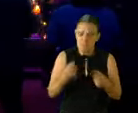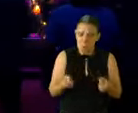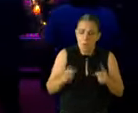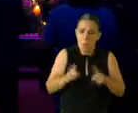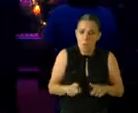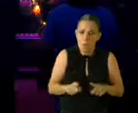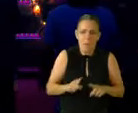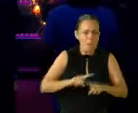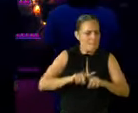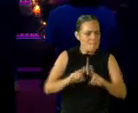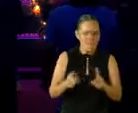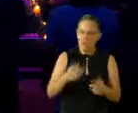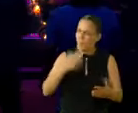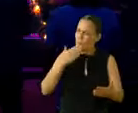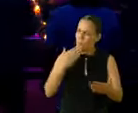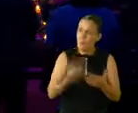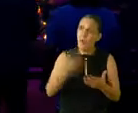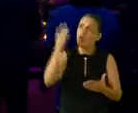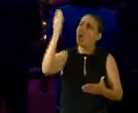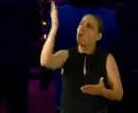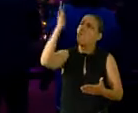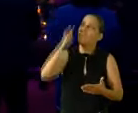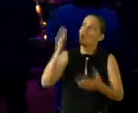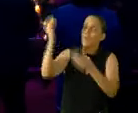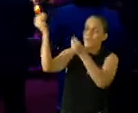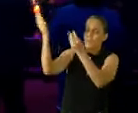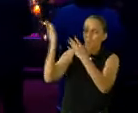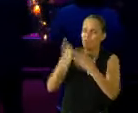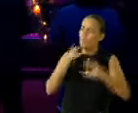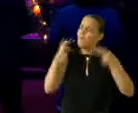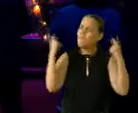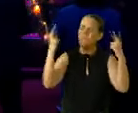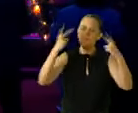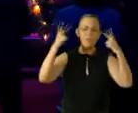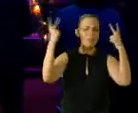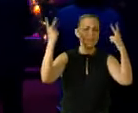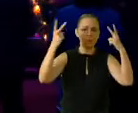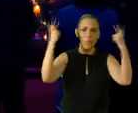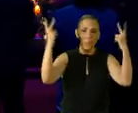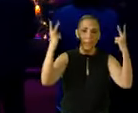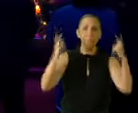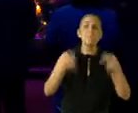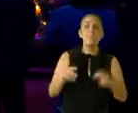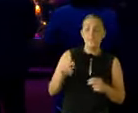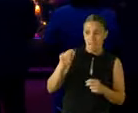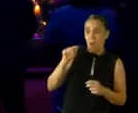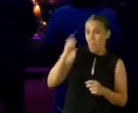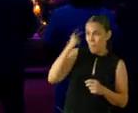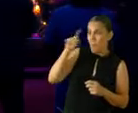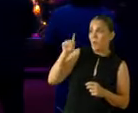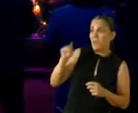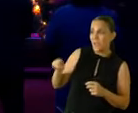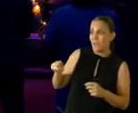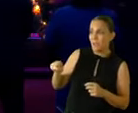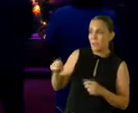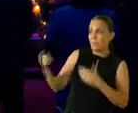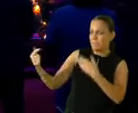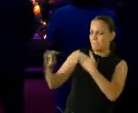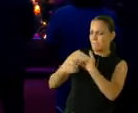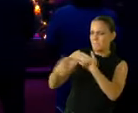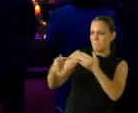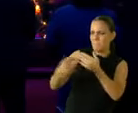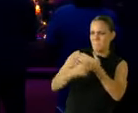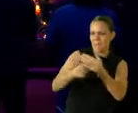dado la victoria, ¿verdad que sí? Por ahí es que nos damos cuenta que cuando se levantan esos ataques, porque será, algo está viendo el enemigo que nosotros no nos